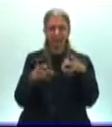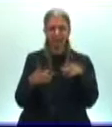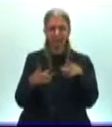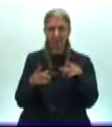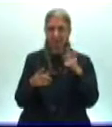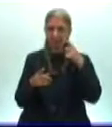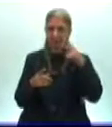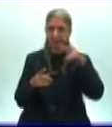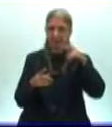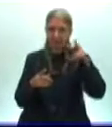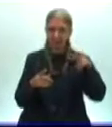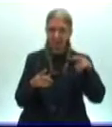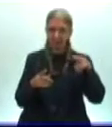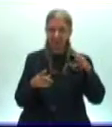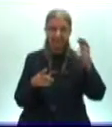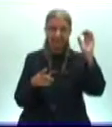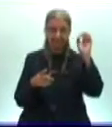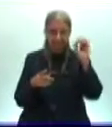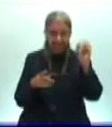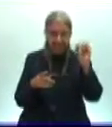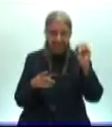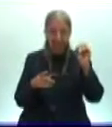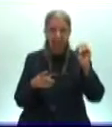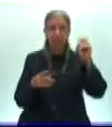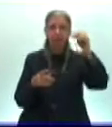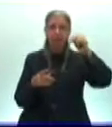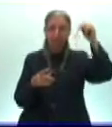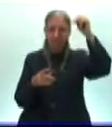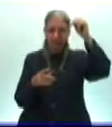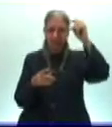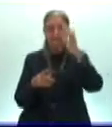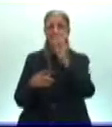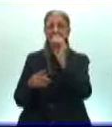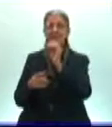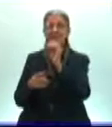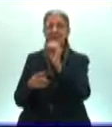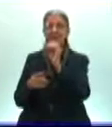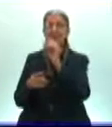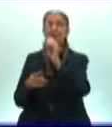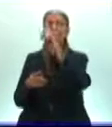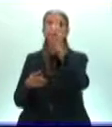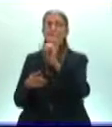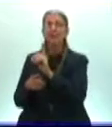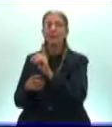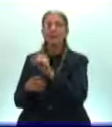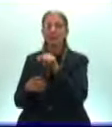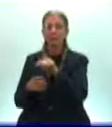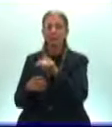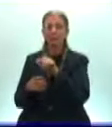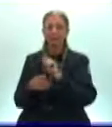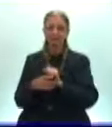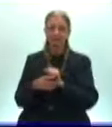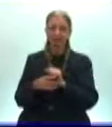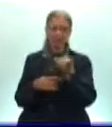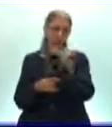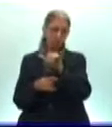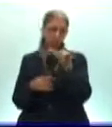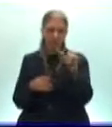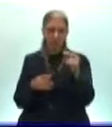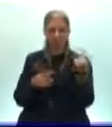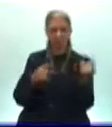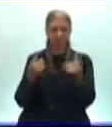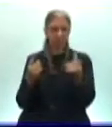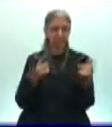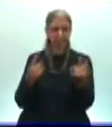buscar los ceros del numerador y los ceros del denominador. Igualando a 0 cada uno de los